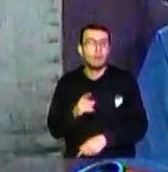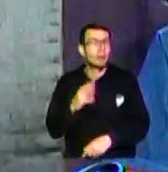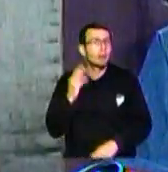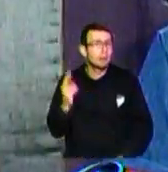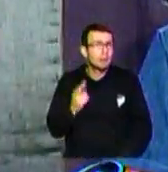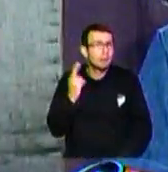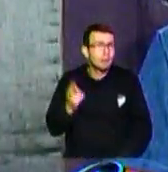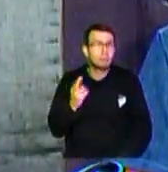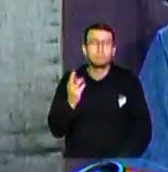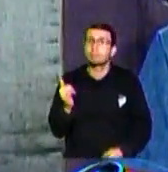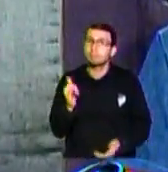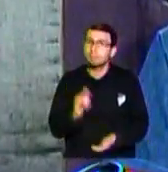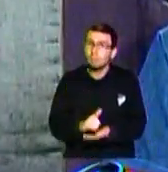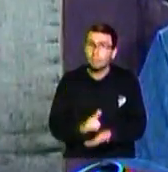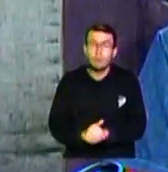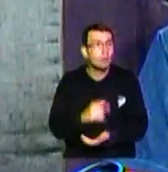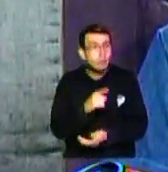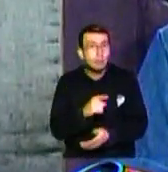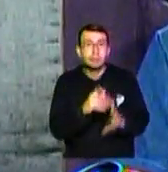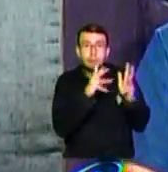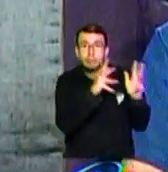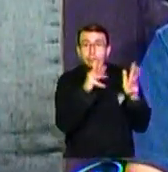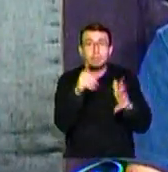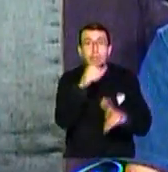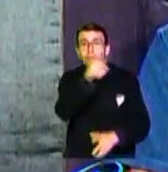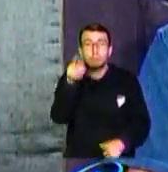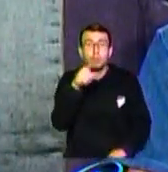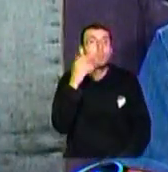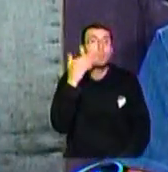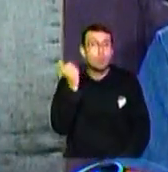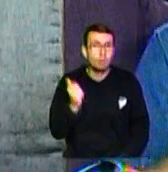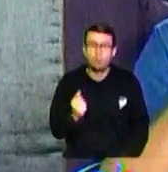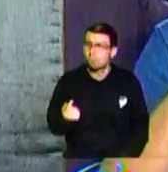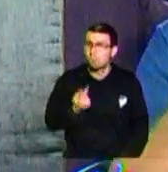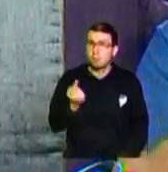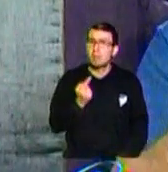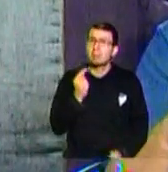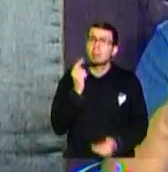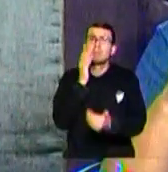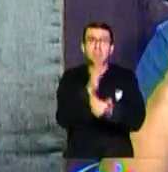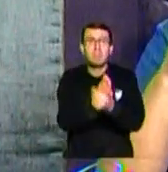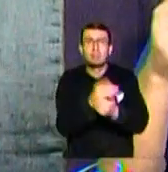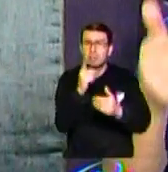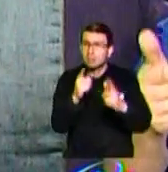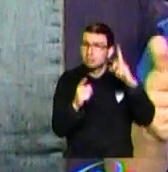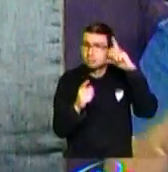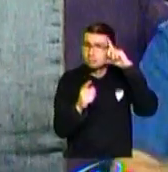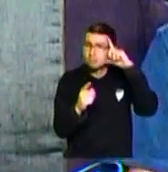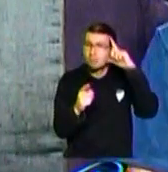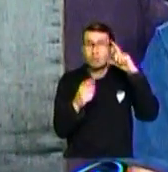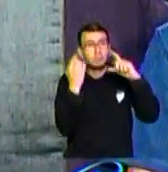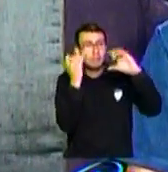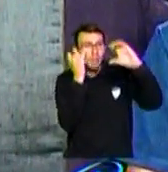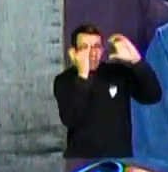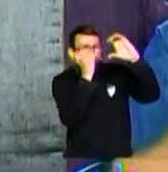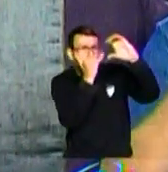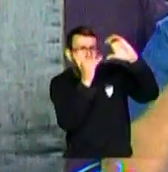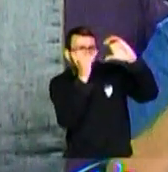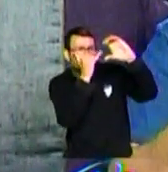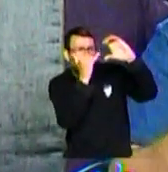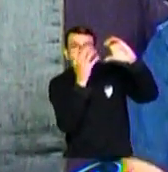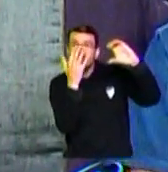en esta parte de educación a las mujeres, no es hacerse una simple citología. La citología es solamente la punta del iceberg, es